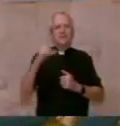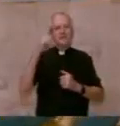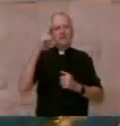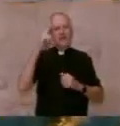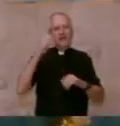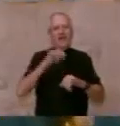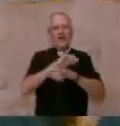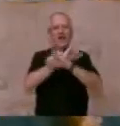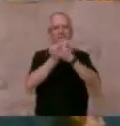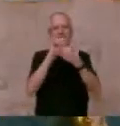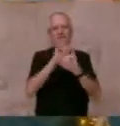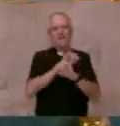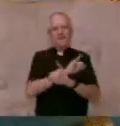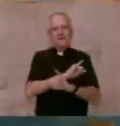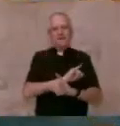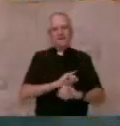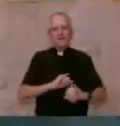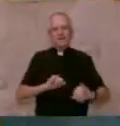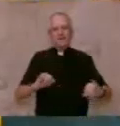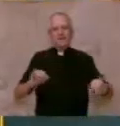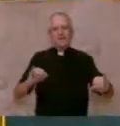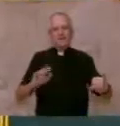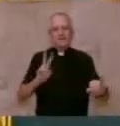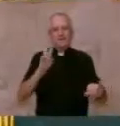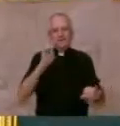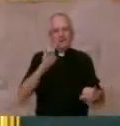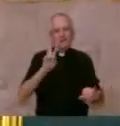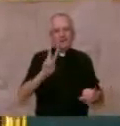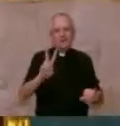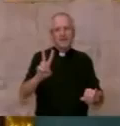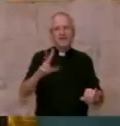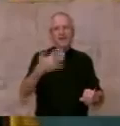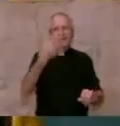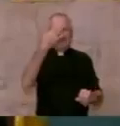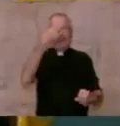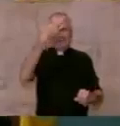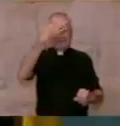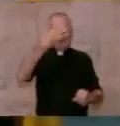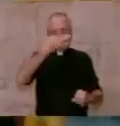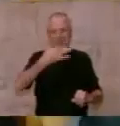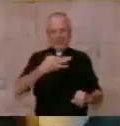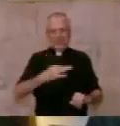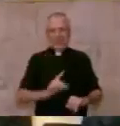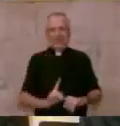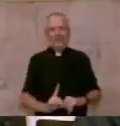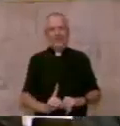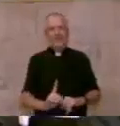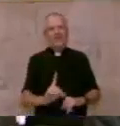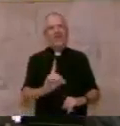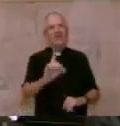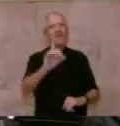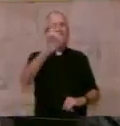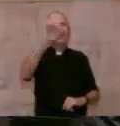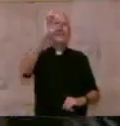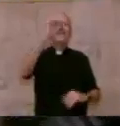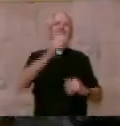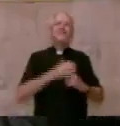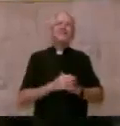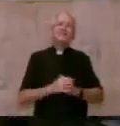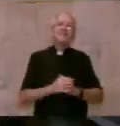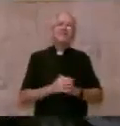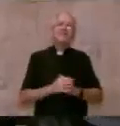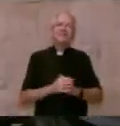imagen de la Virgen María de la Cinta emergiendo de un fajo de rayos dorados.